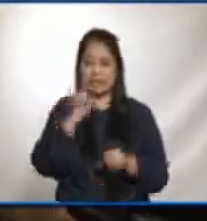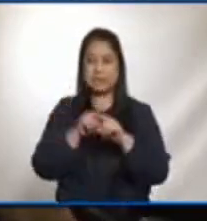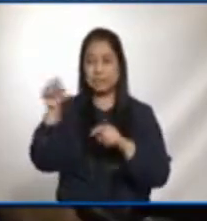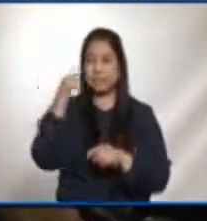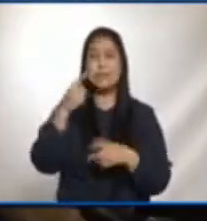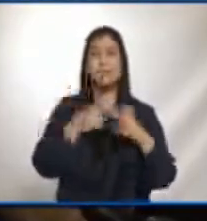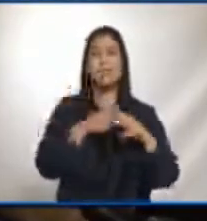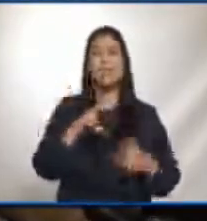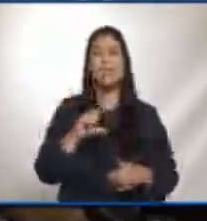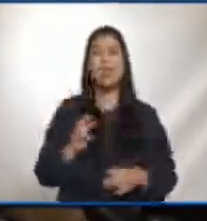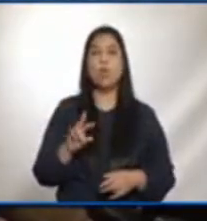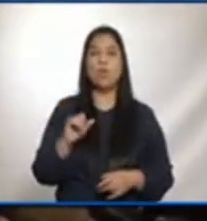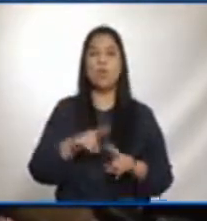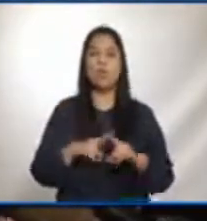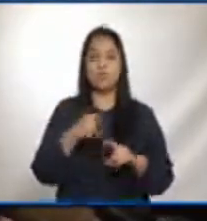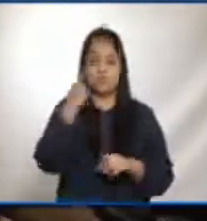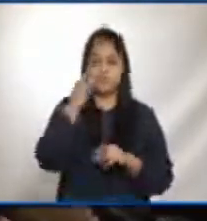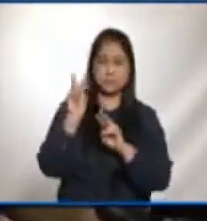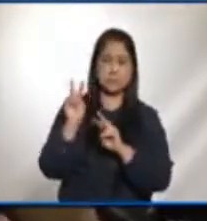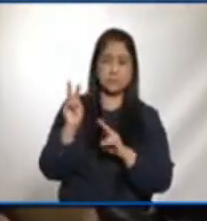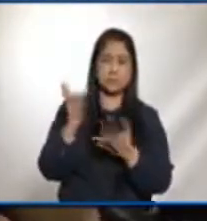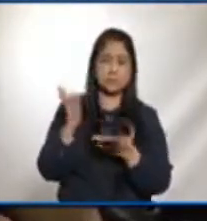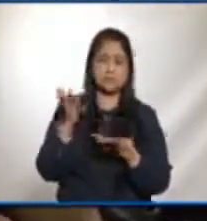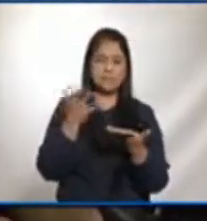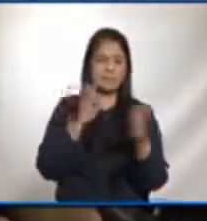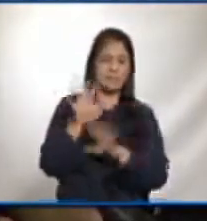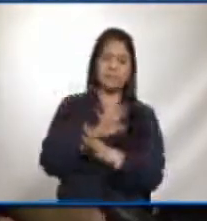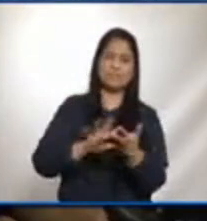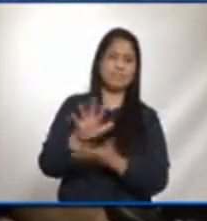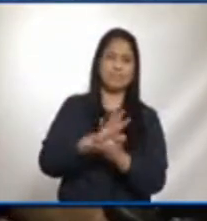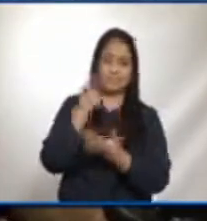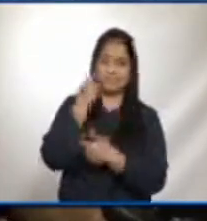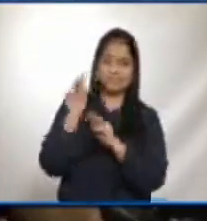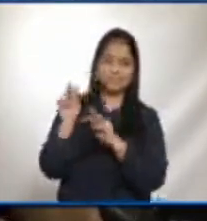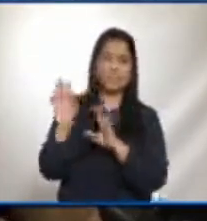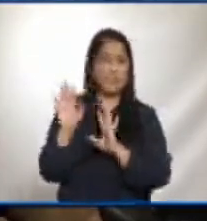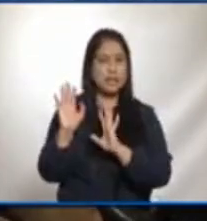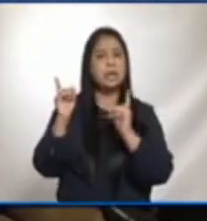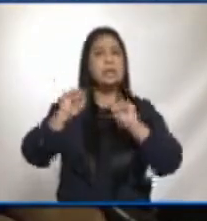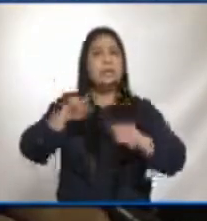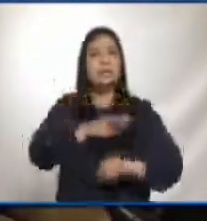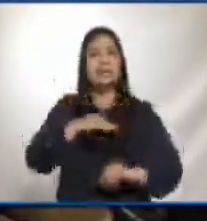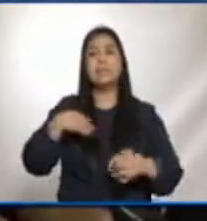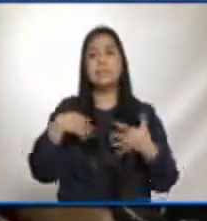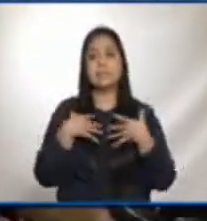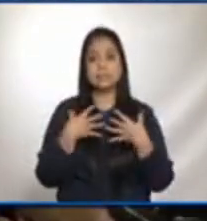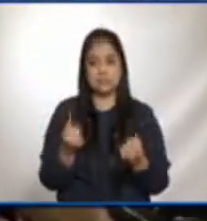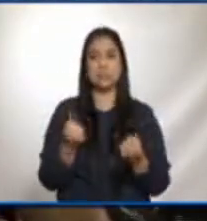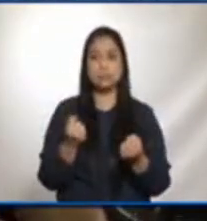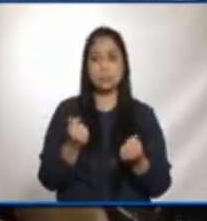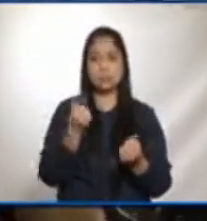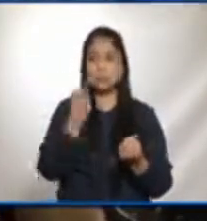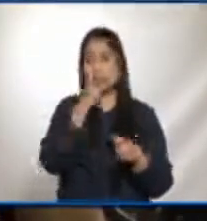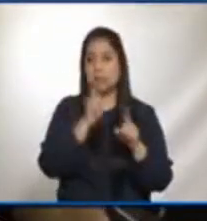Un mecanismo que desde el principio yo lo vi como muy con mucha reticencia, pero la ministra de Salud y la